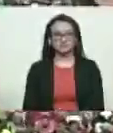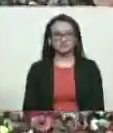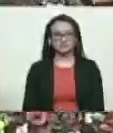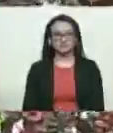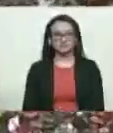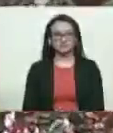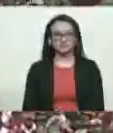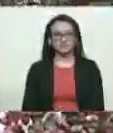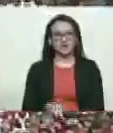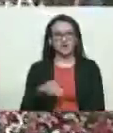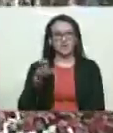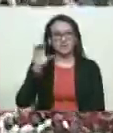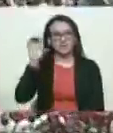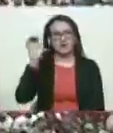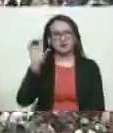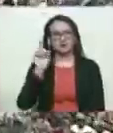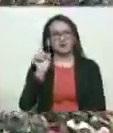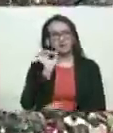la patria